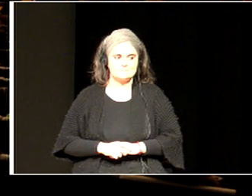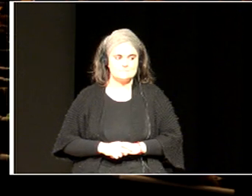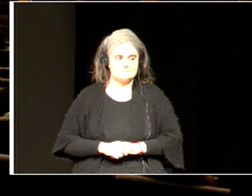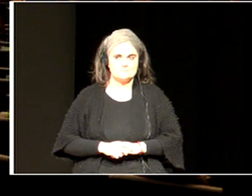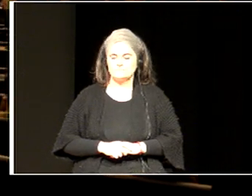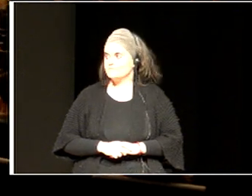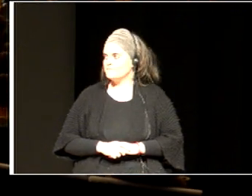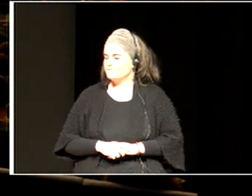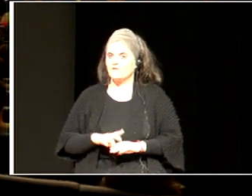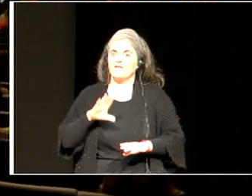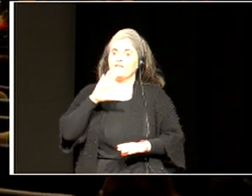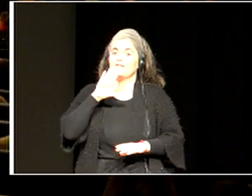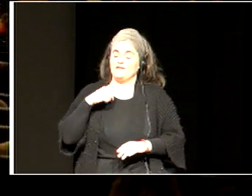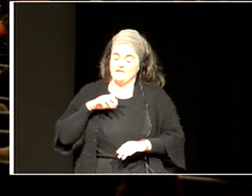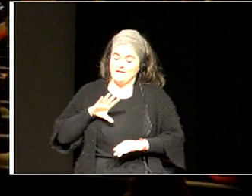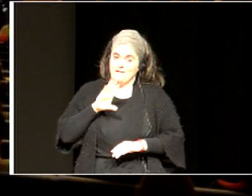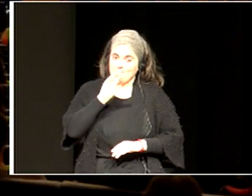después de esta bronca